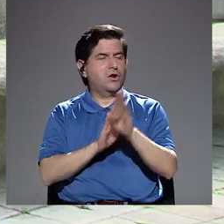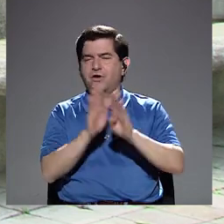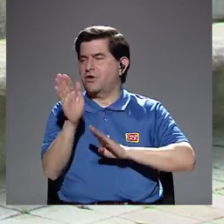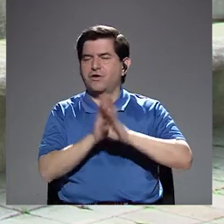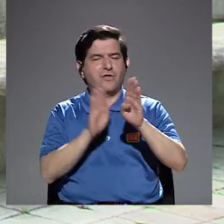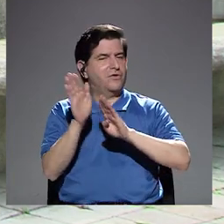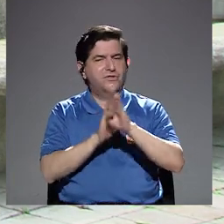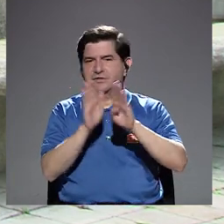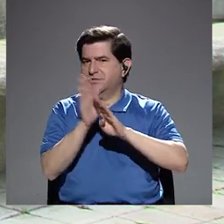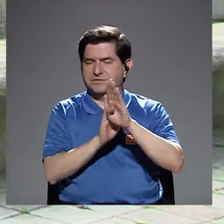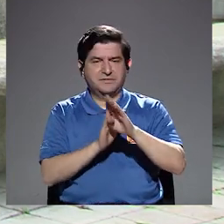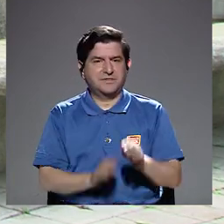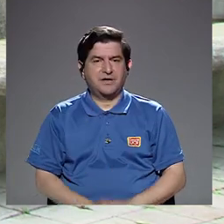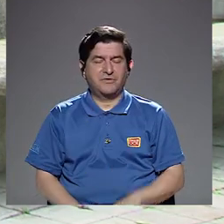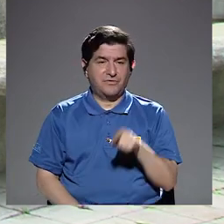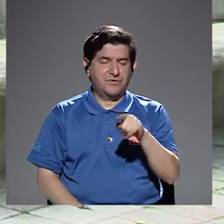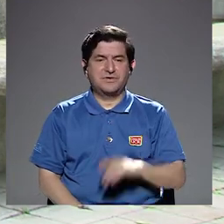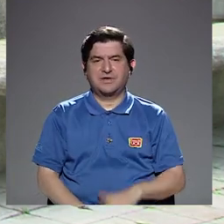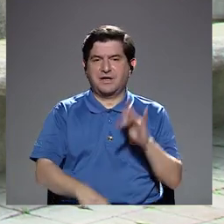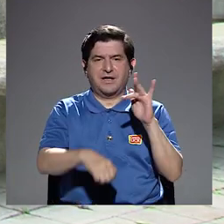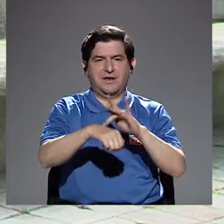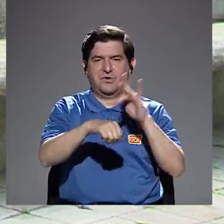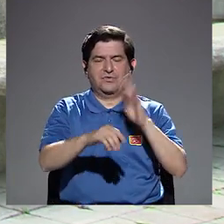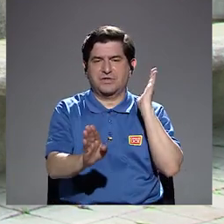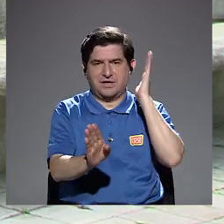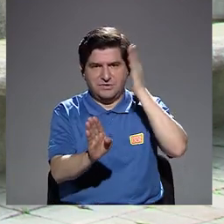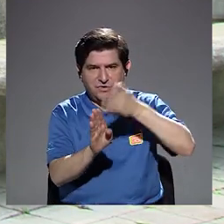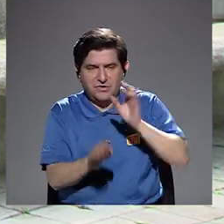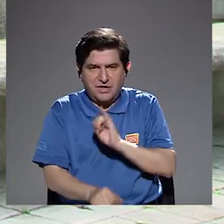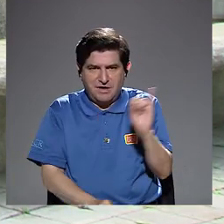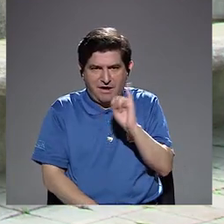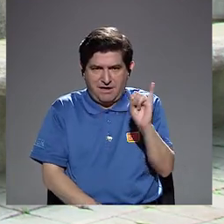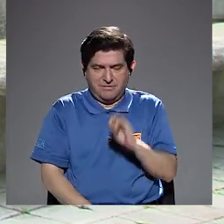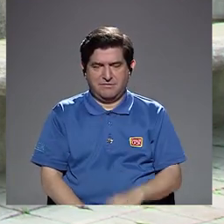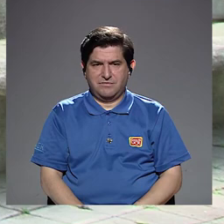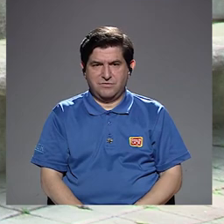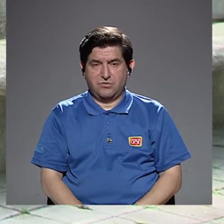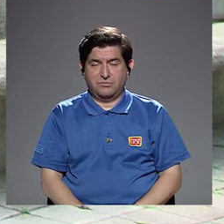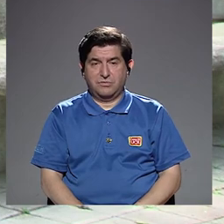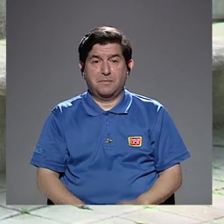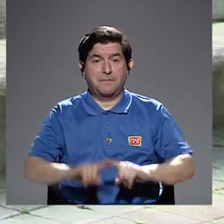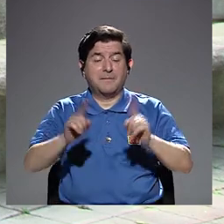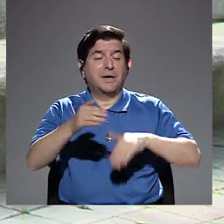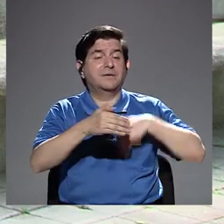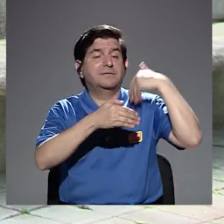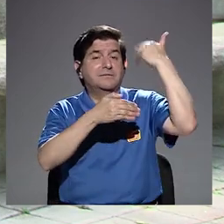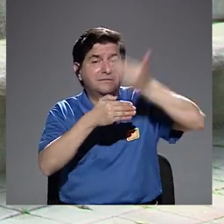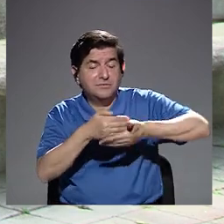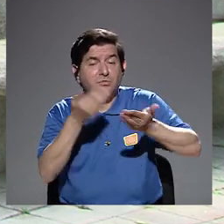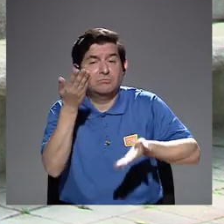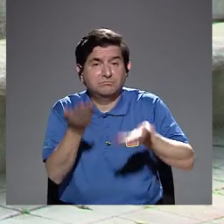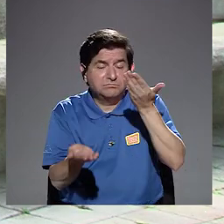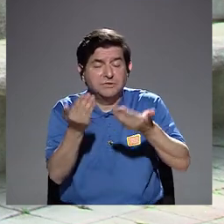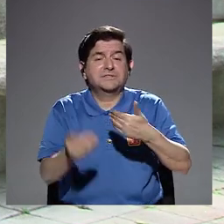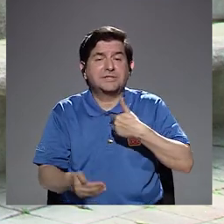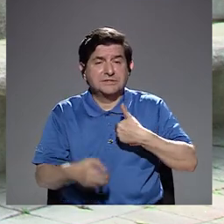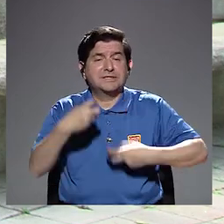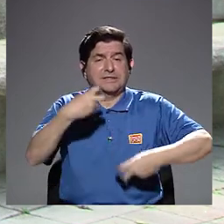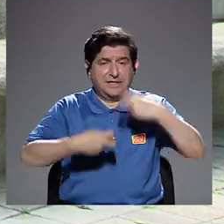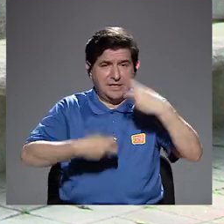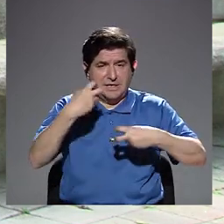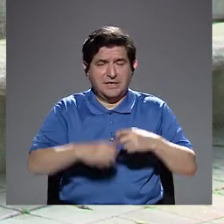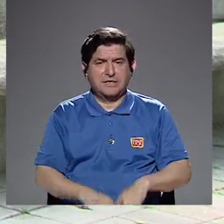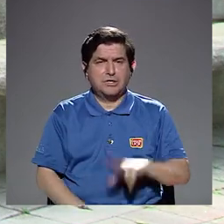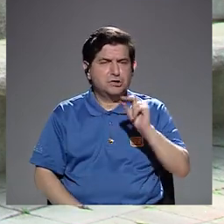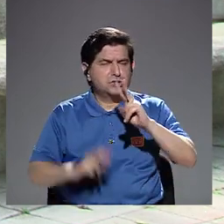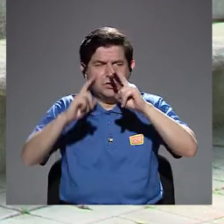no desarrolla el contacto directo con la infección, no lo padece y más adelante puede llegar a tener